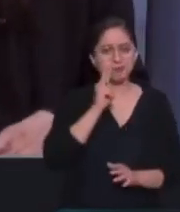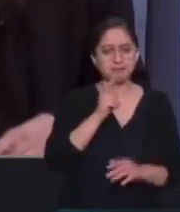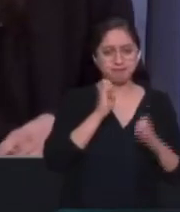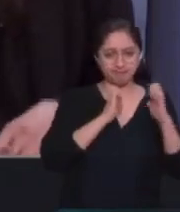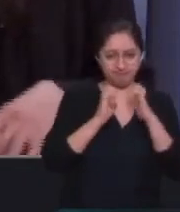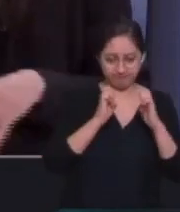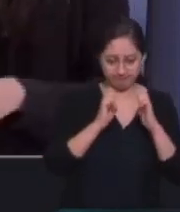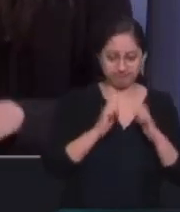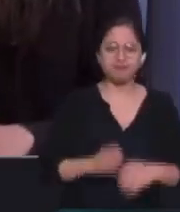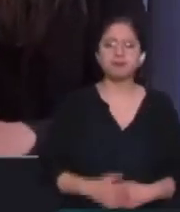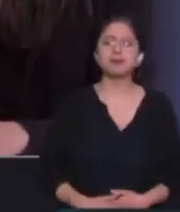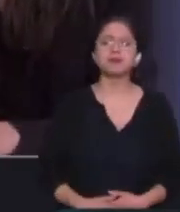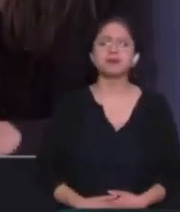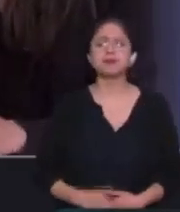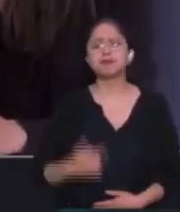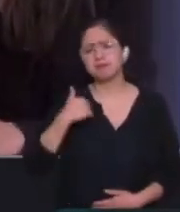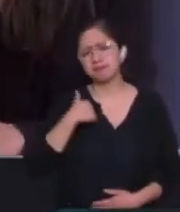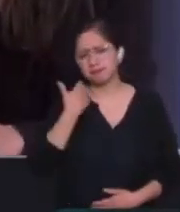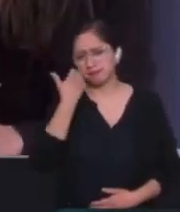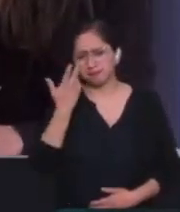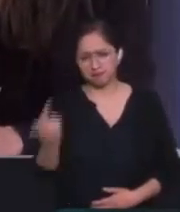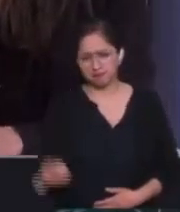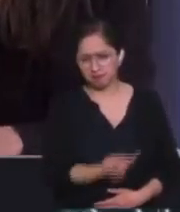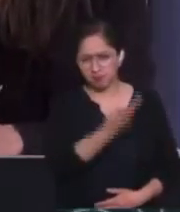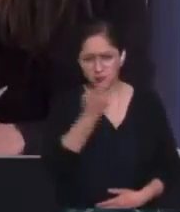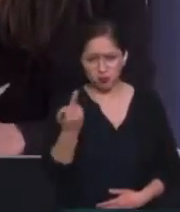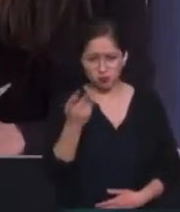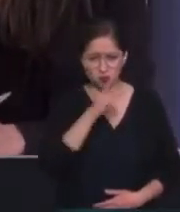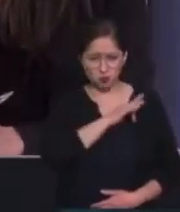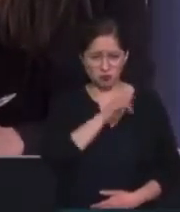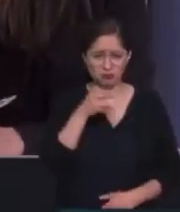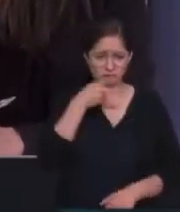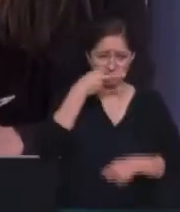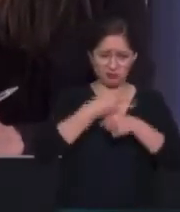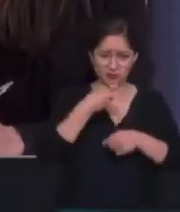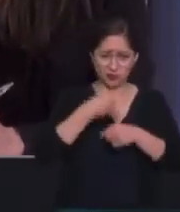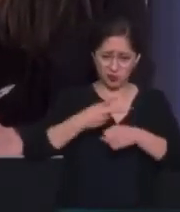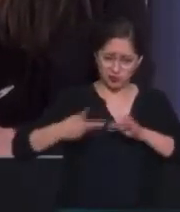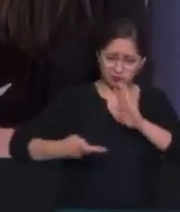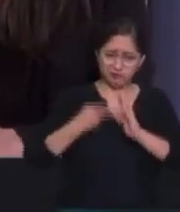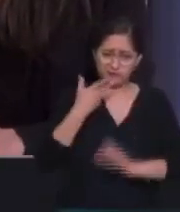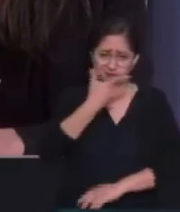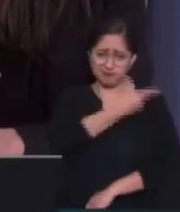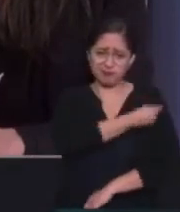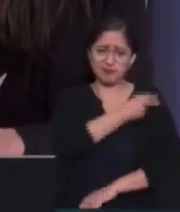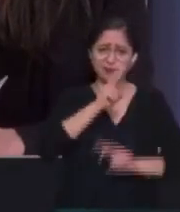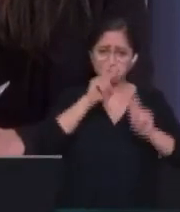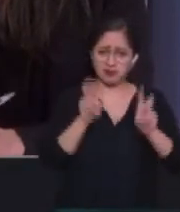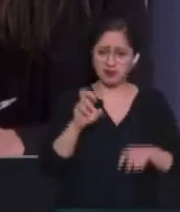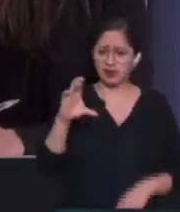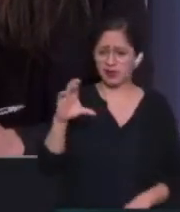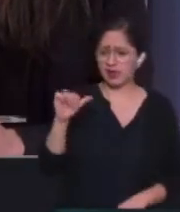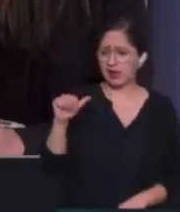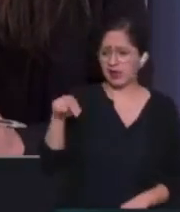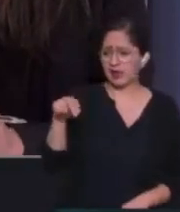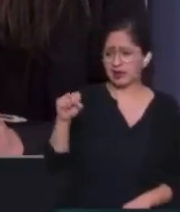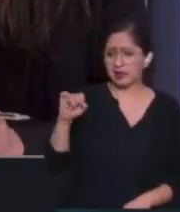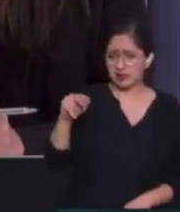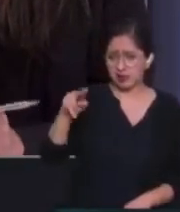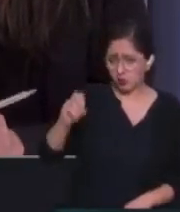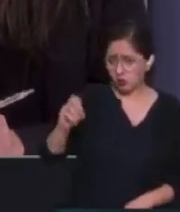iniciamos con lo de la siguiente dosis de la vacuna CanSino? ¿A qué responderá pues este llamado por algunos entes